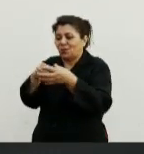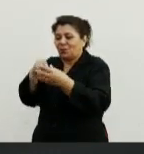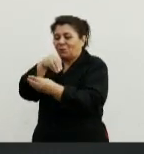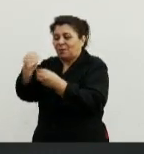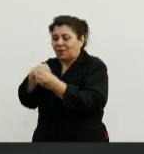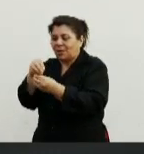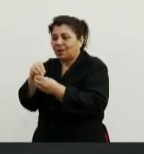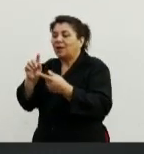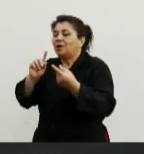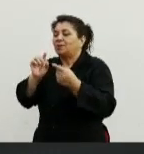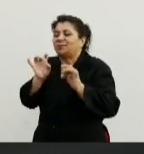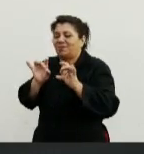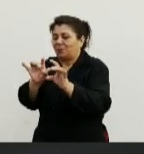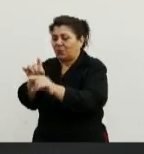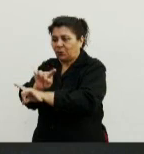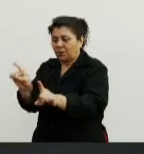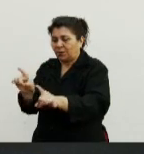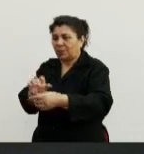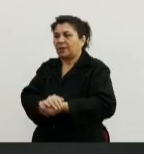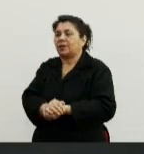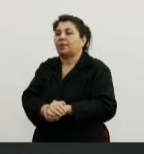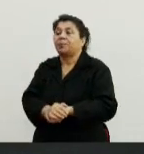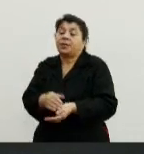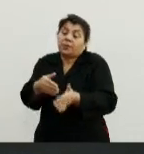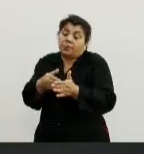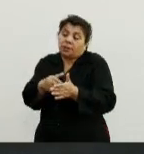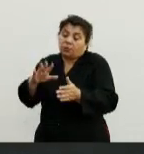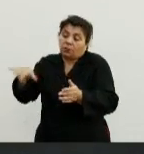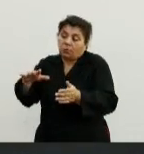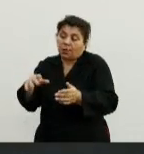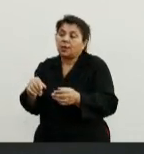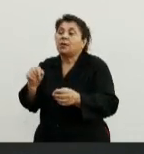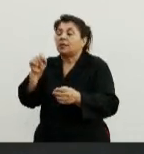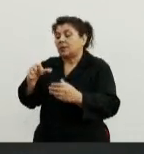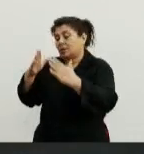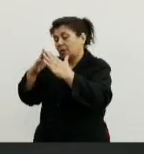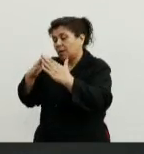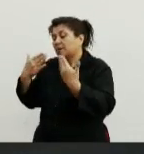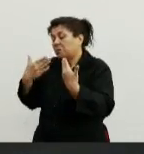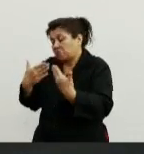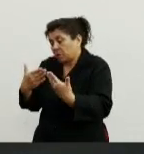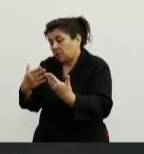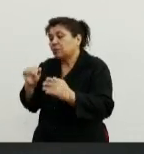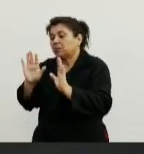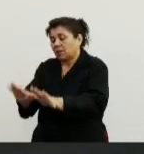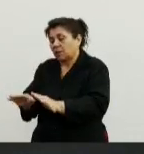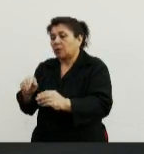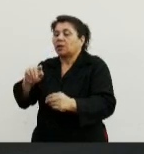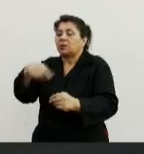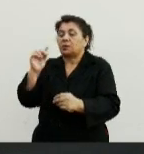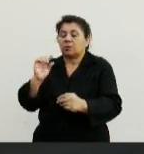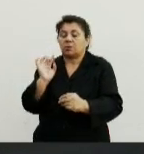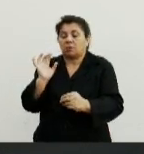un contagio que se contagie todo un grupo familiar y dependiendo el lugar será en su domicilio si tiene posibilidades la miento único y si no será en hoteles